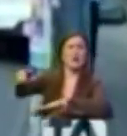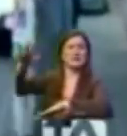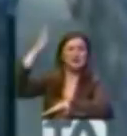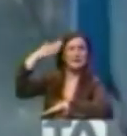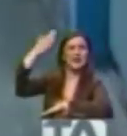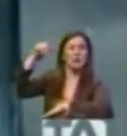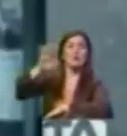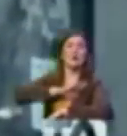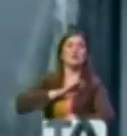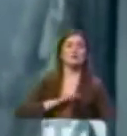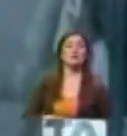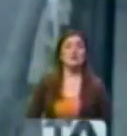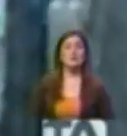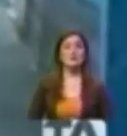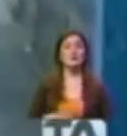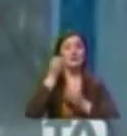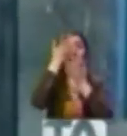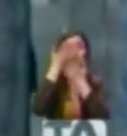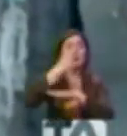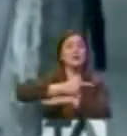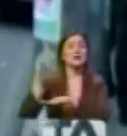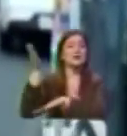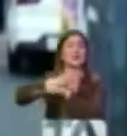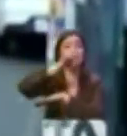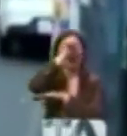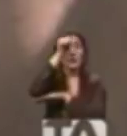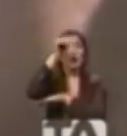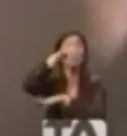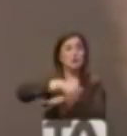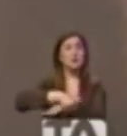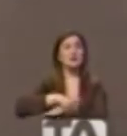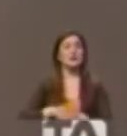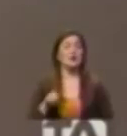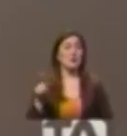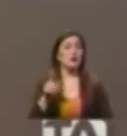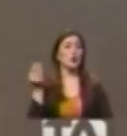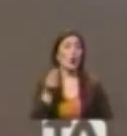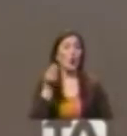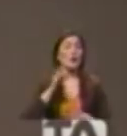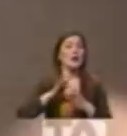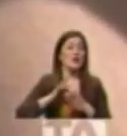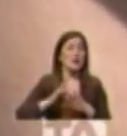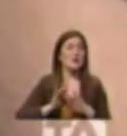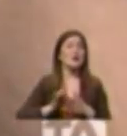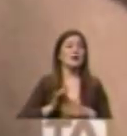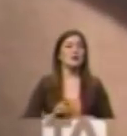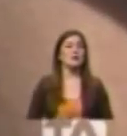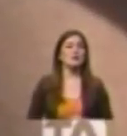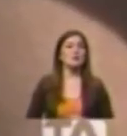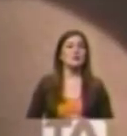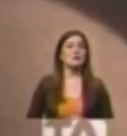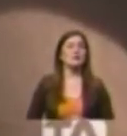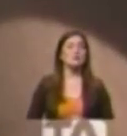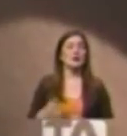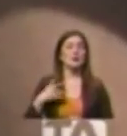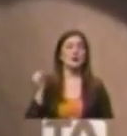Ventanas. Dieron a conocer que el día anterior, domingo por la tarde, la vida de varios jóvenes estuvieron en riesgo.